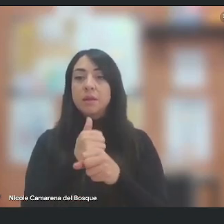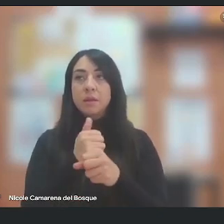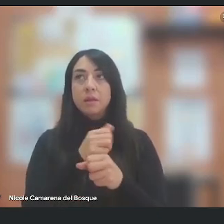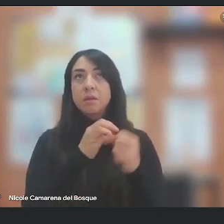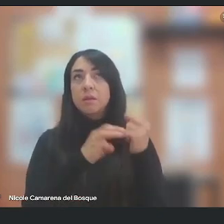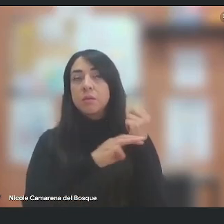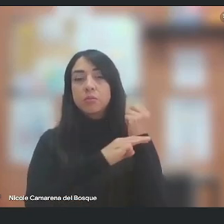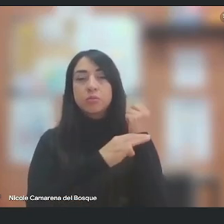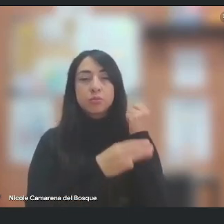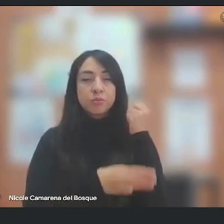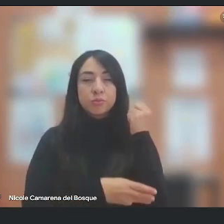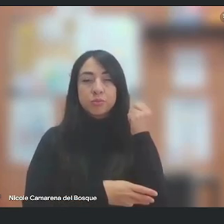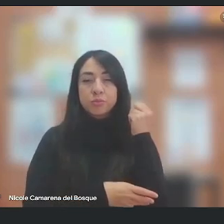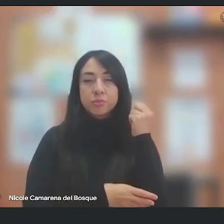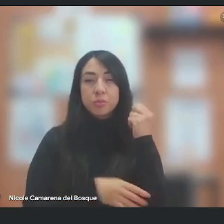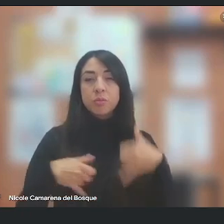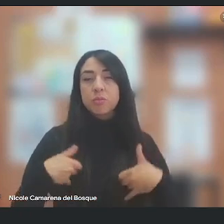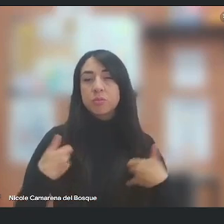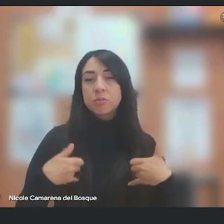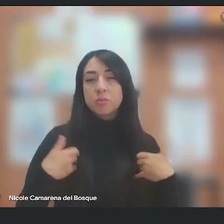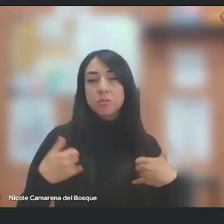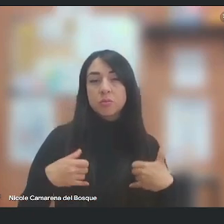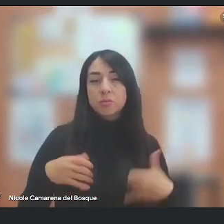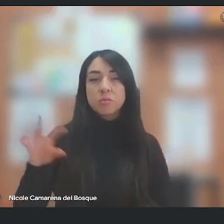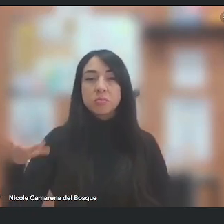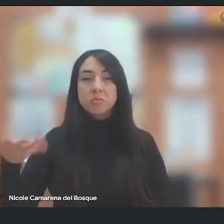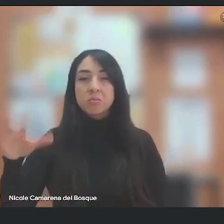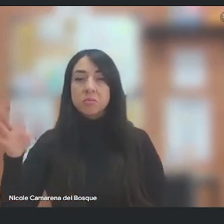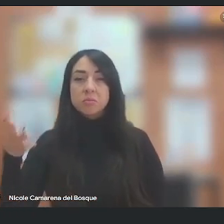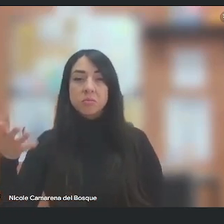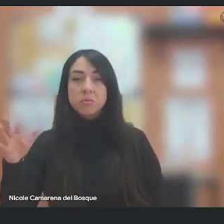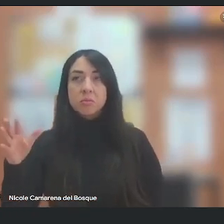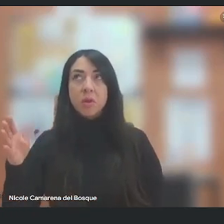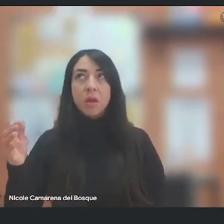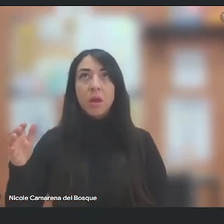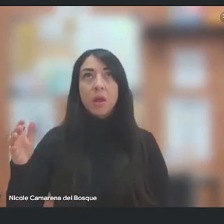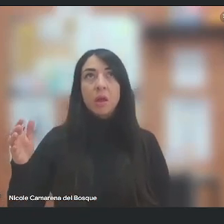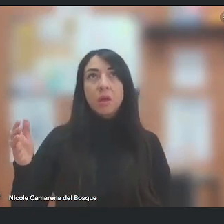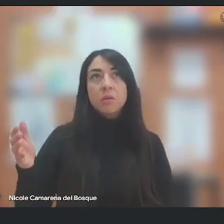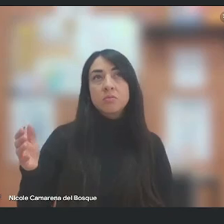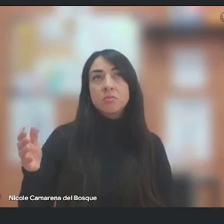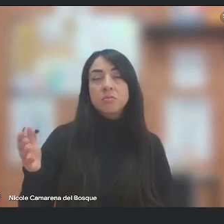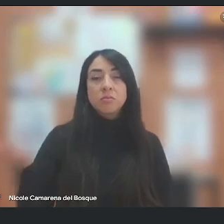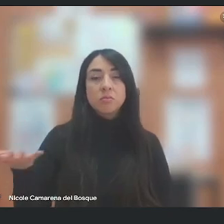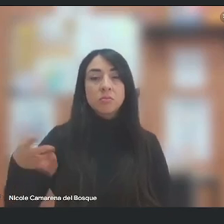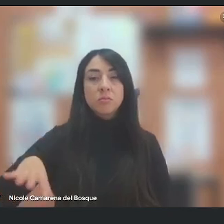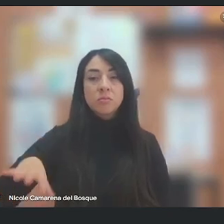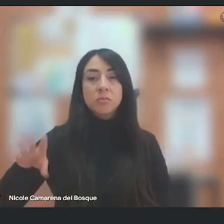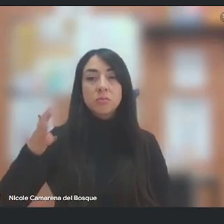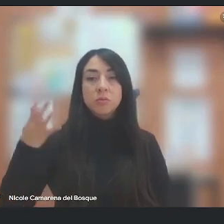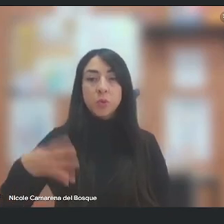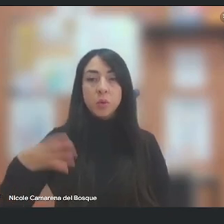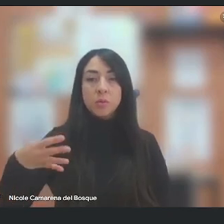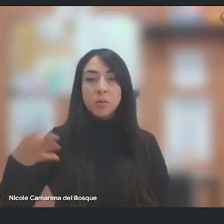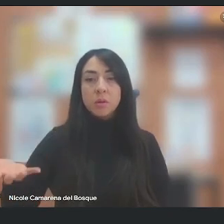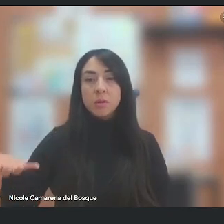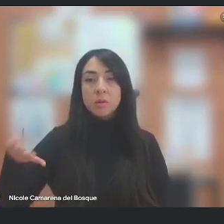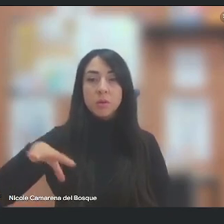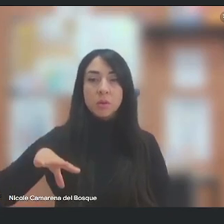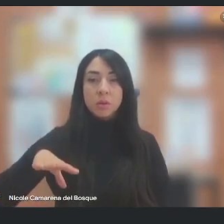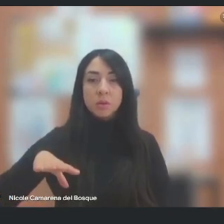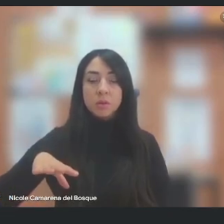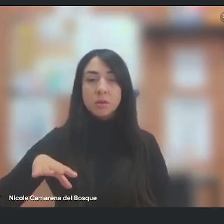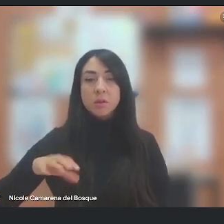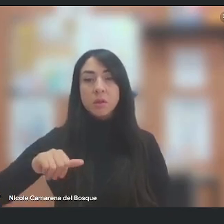estereotipos asociados a la menstruación. La menstruación ha sido reconocida en muchos lugares, en muchas